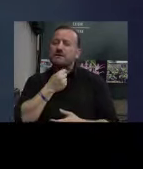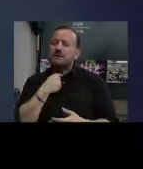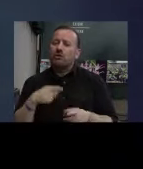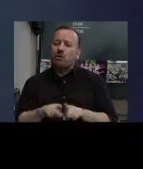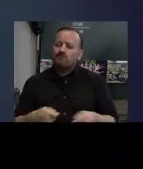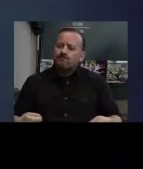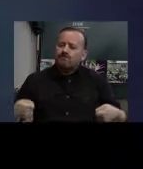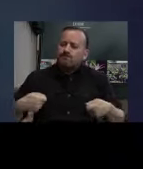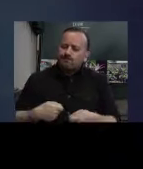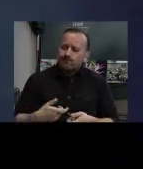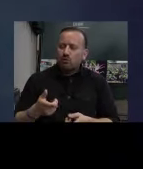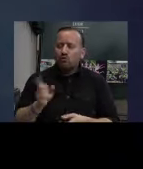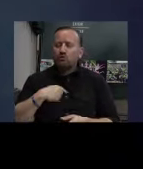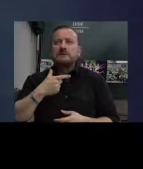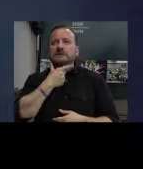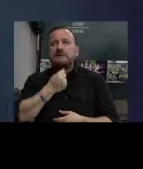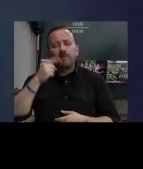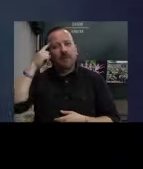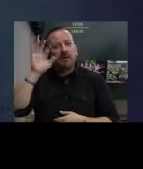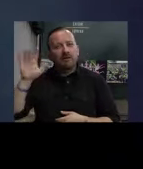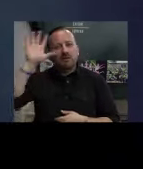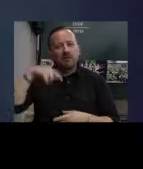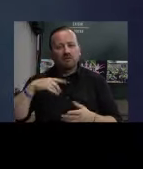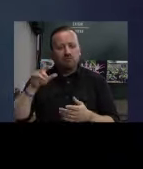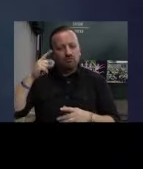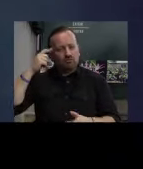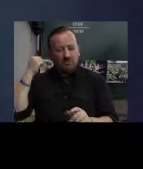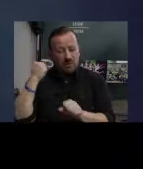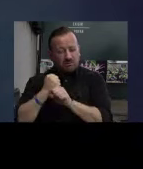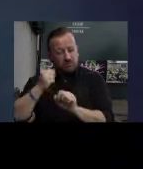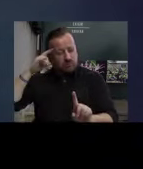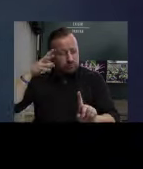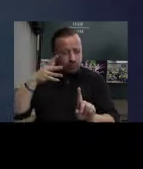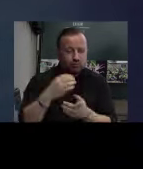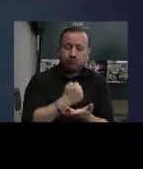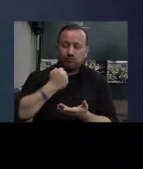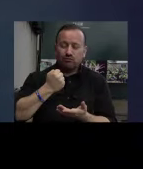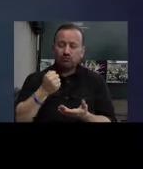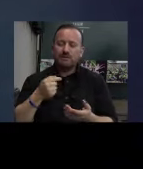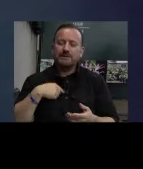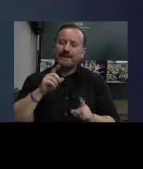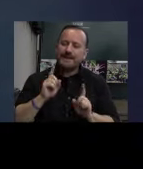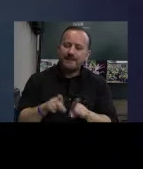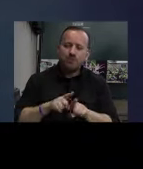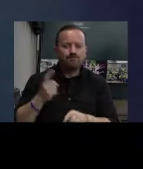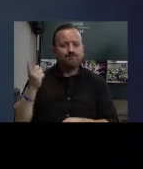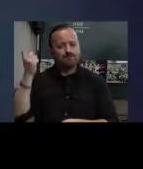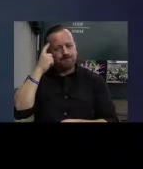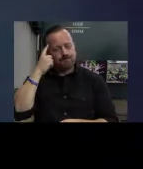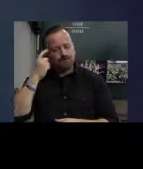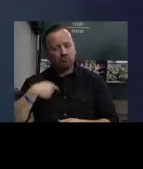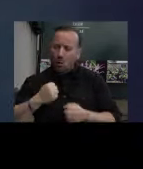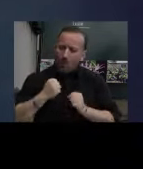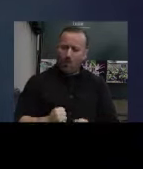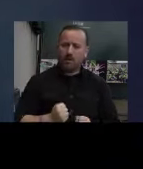quiere que sus sueños se logren los tiene que creer se la tiene que creer pero esa creencia